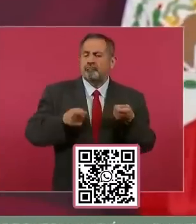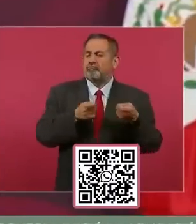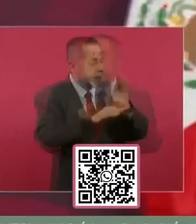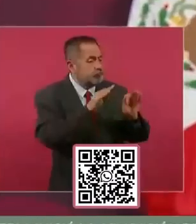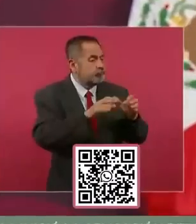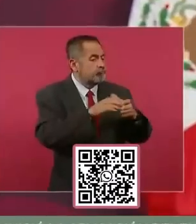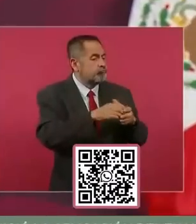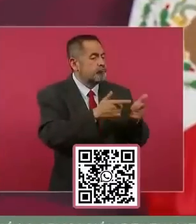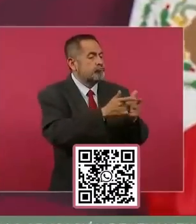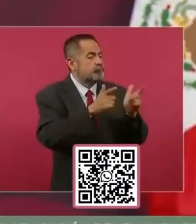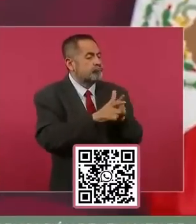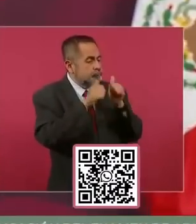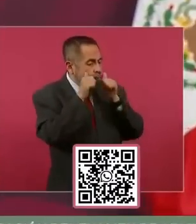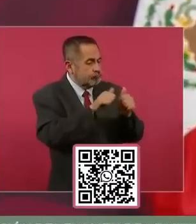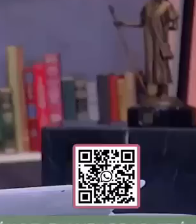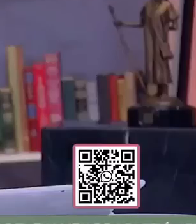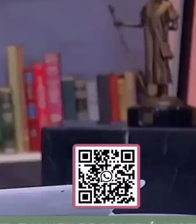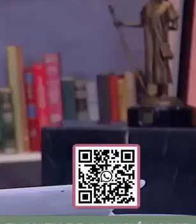al servicio de un grupo?